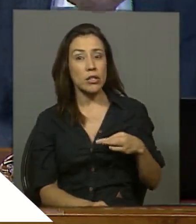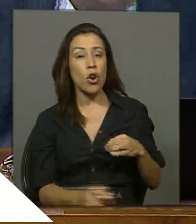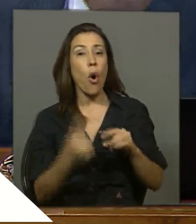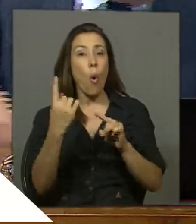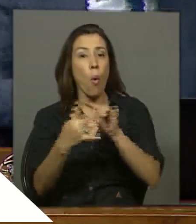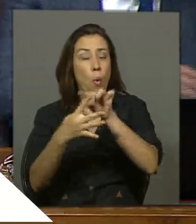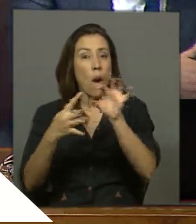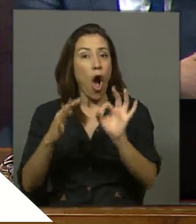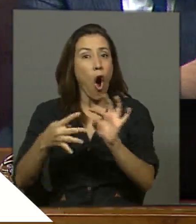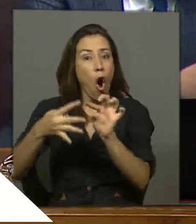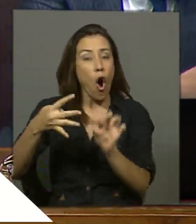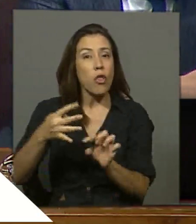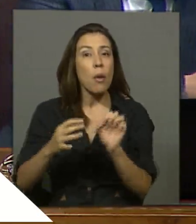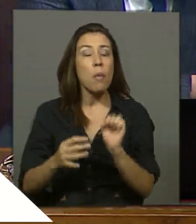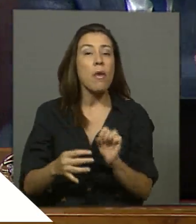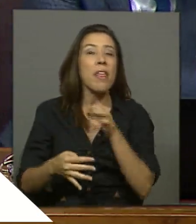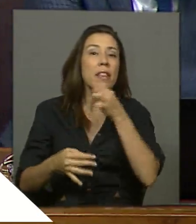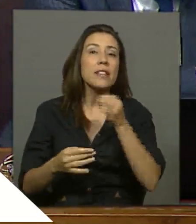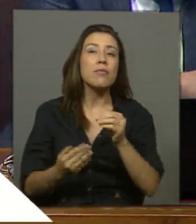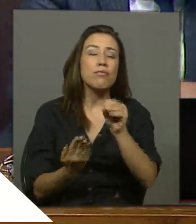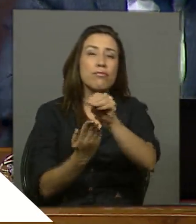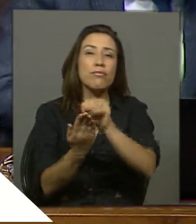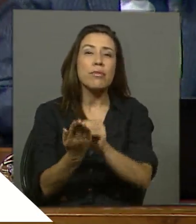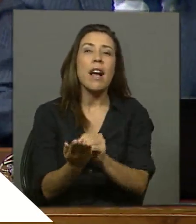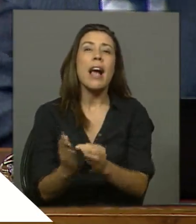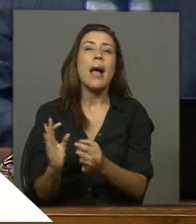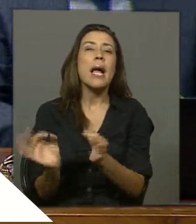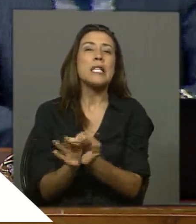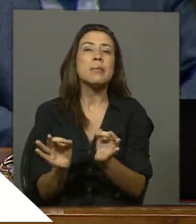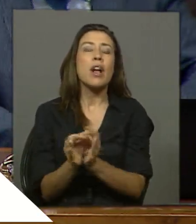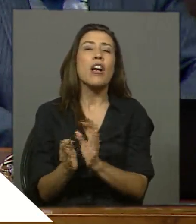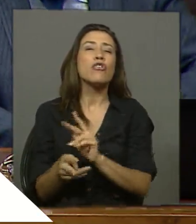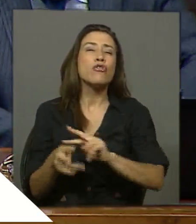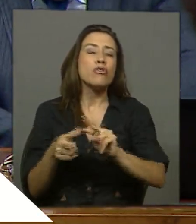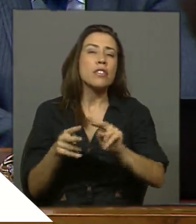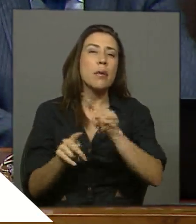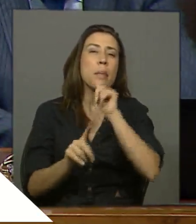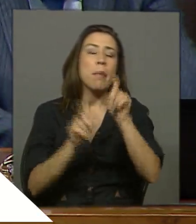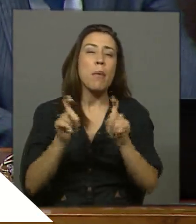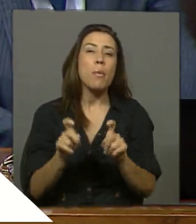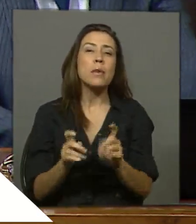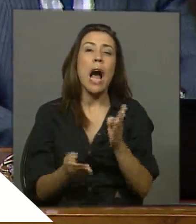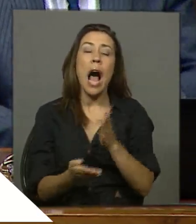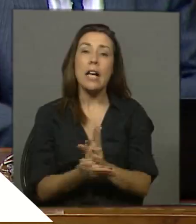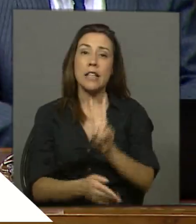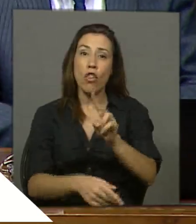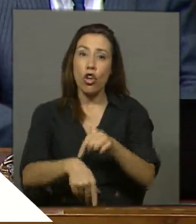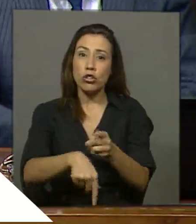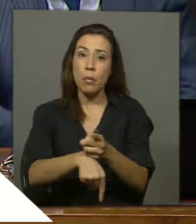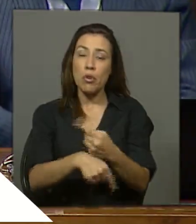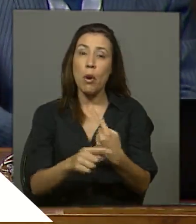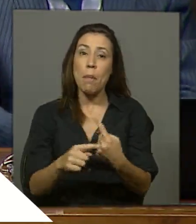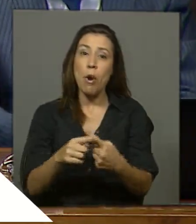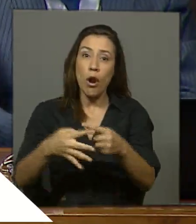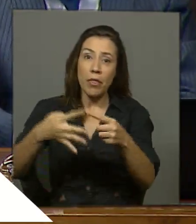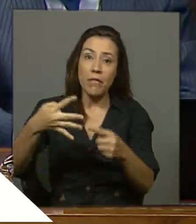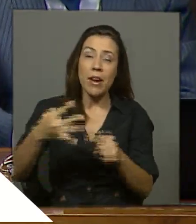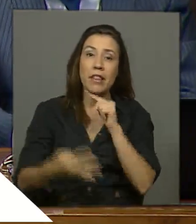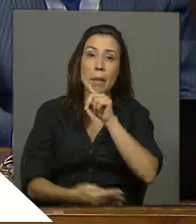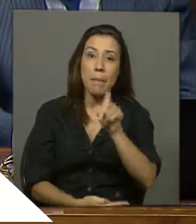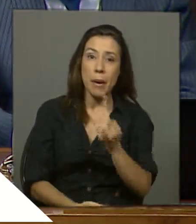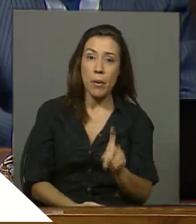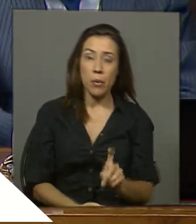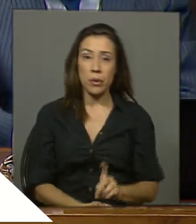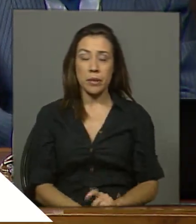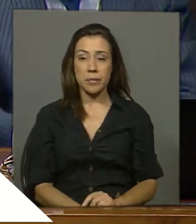una pudiendo referirse a los antecedentes que justifican su formulación en un término de hasta 2 minutos por cada una de